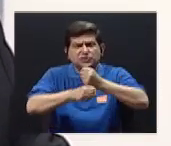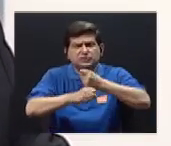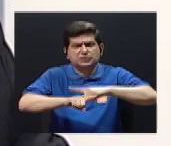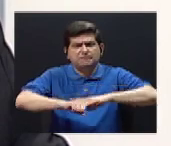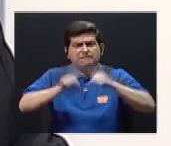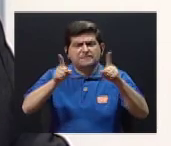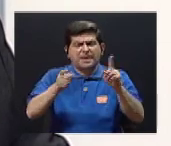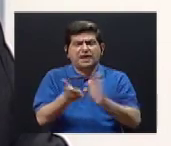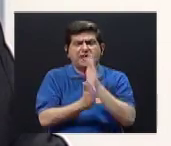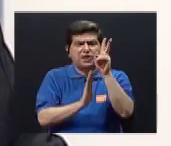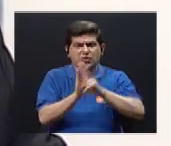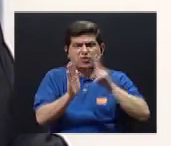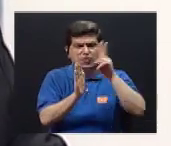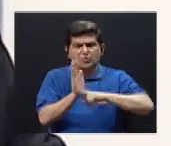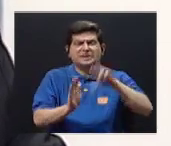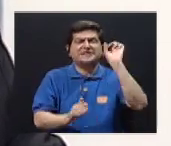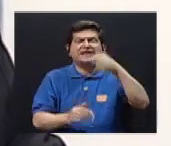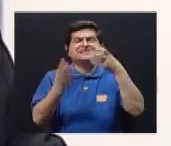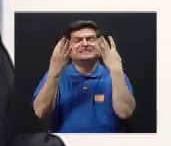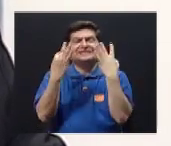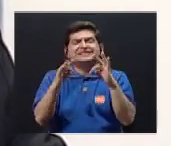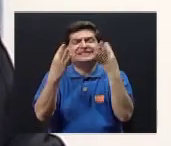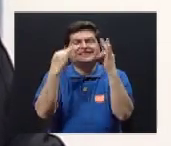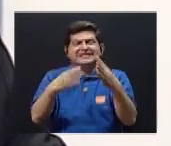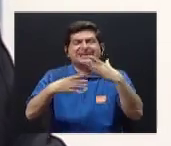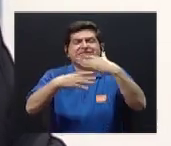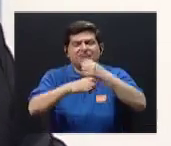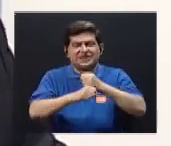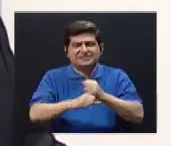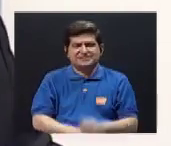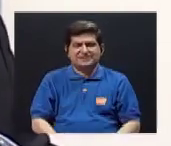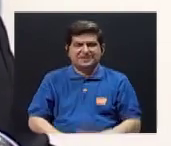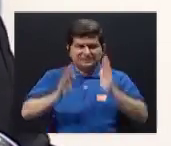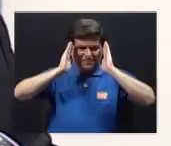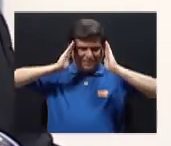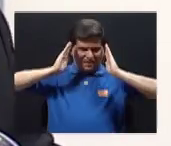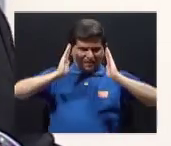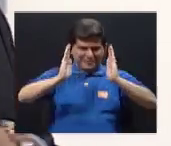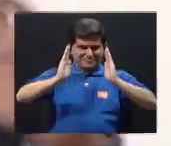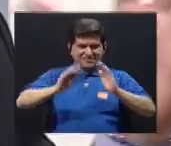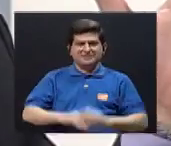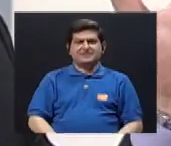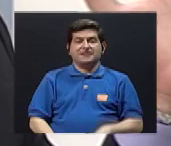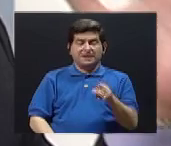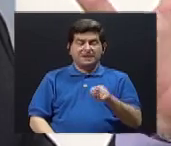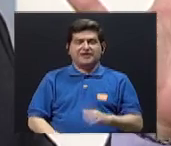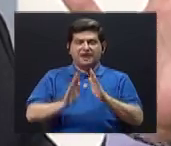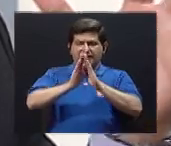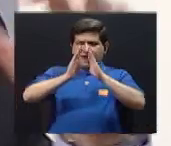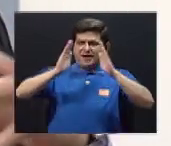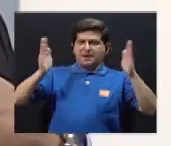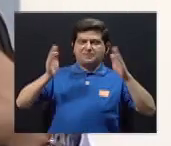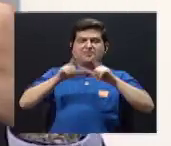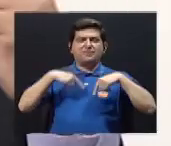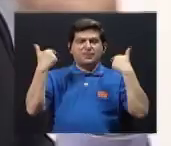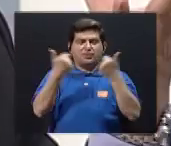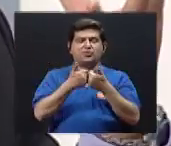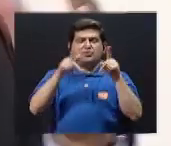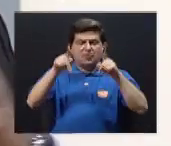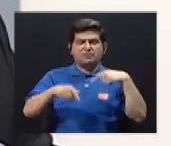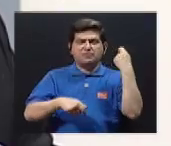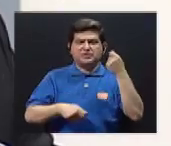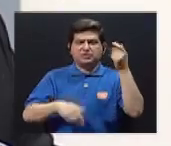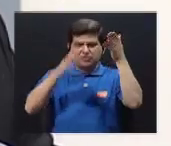pero el documental sí intentamos hacerlo para abarcar una audiencia amplia, o sea, que lo